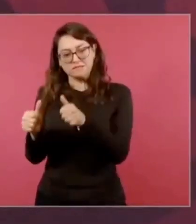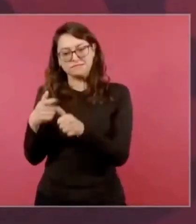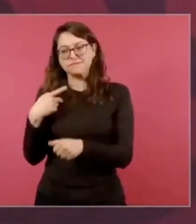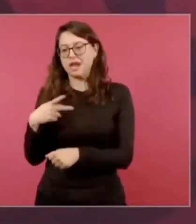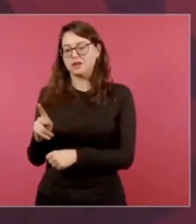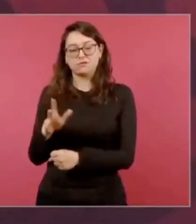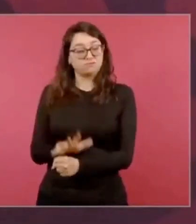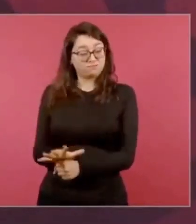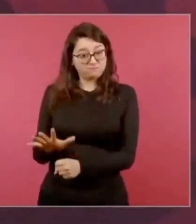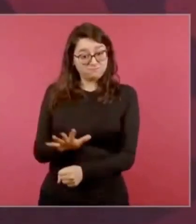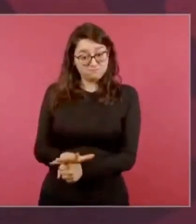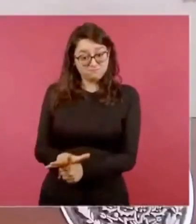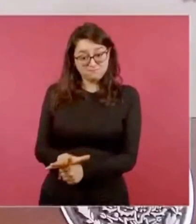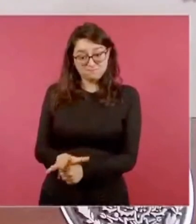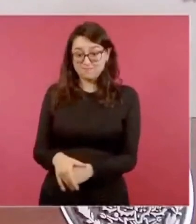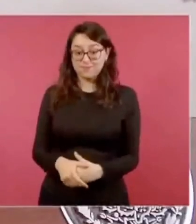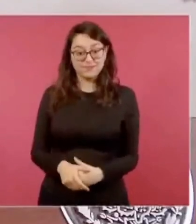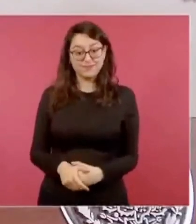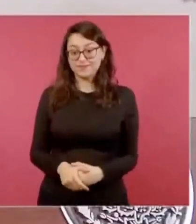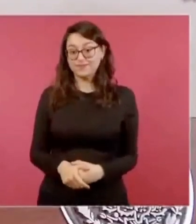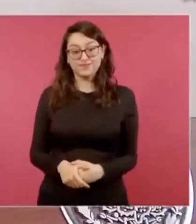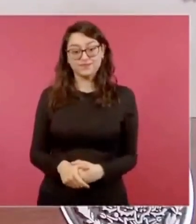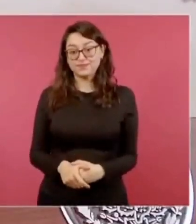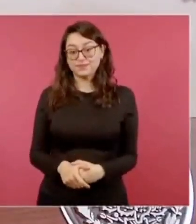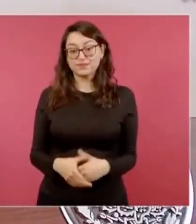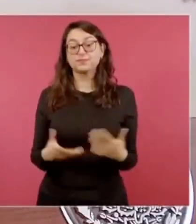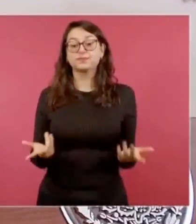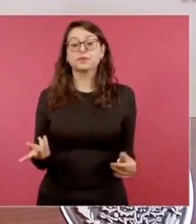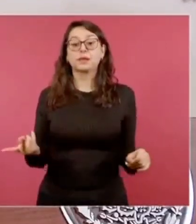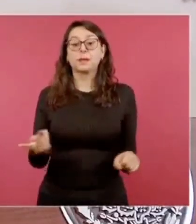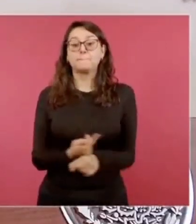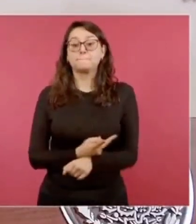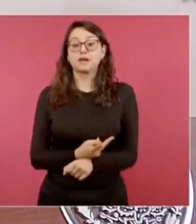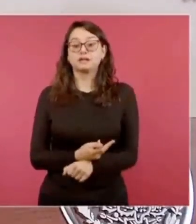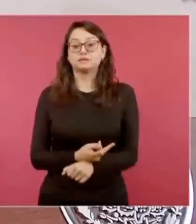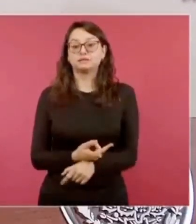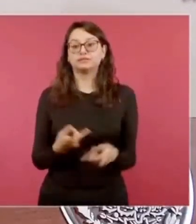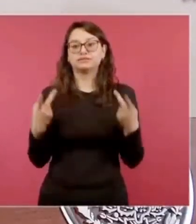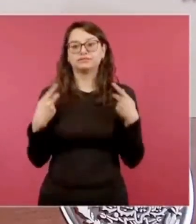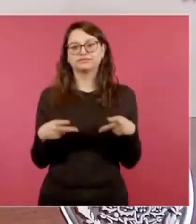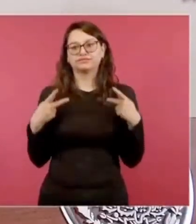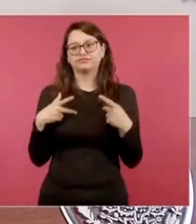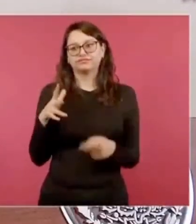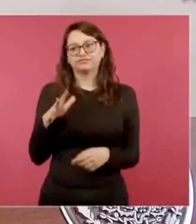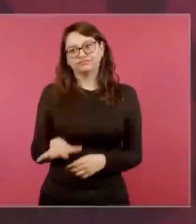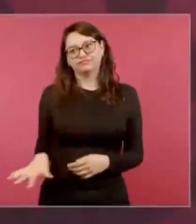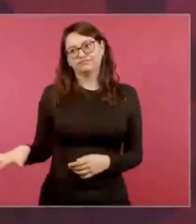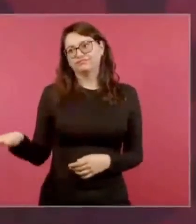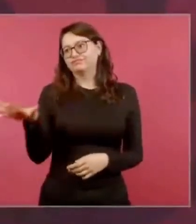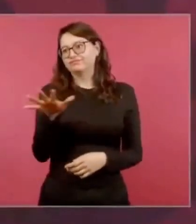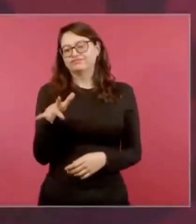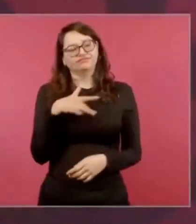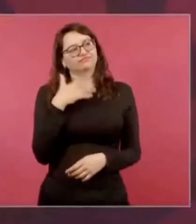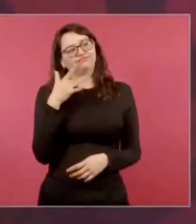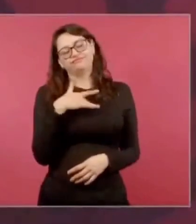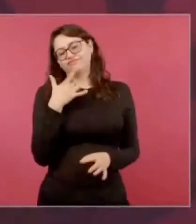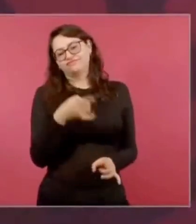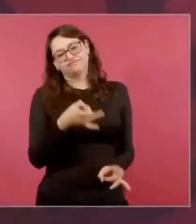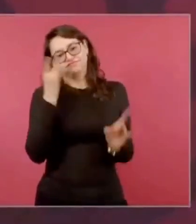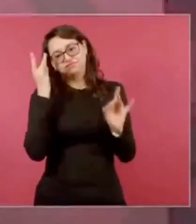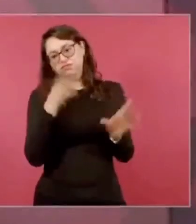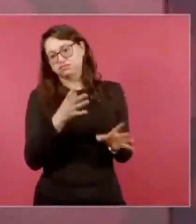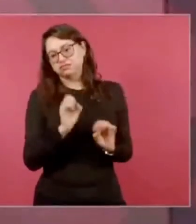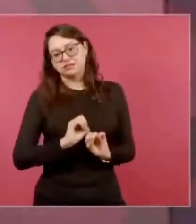Y se va quedando solo, sin apoyo popular, y por